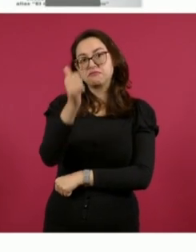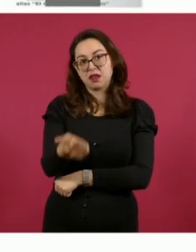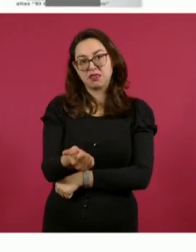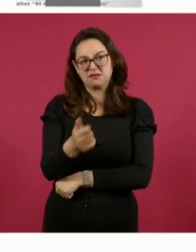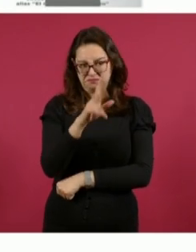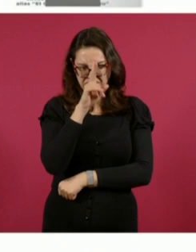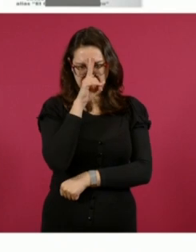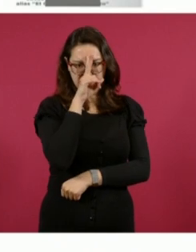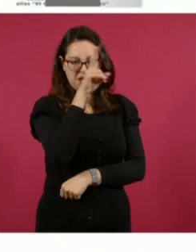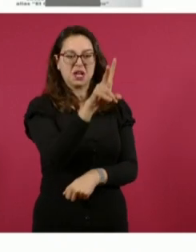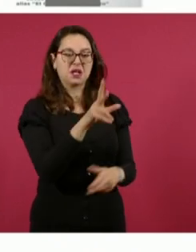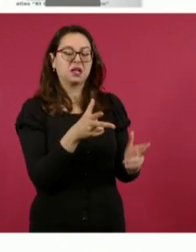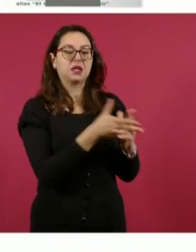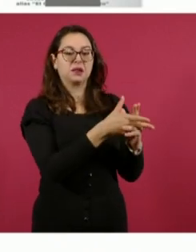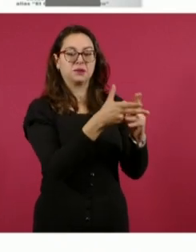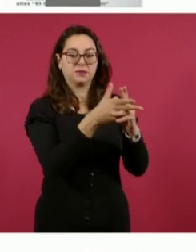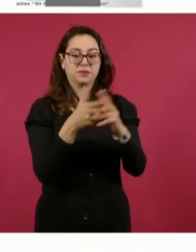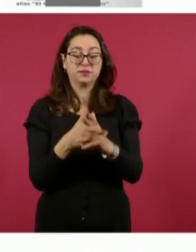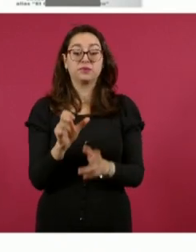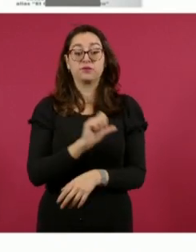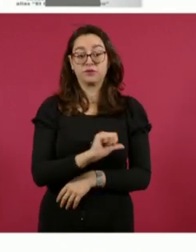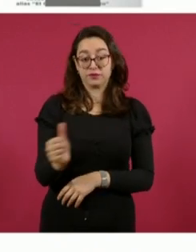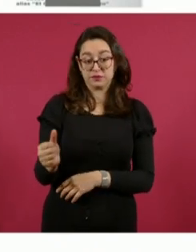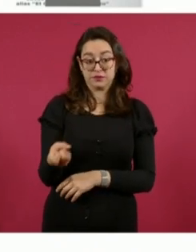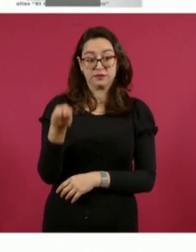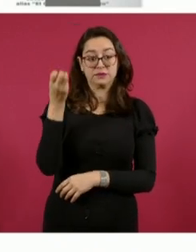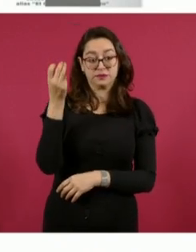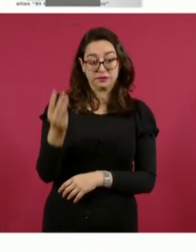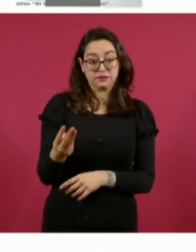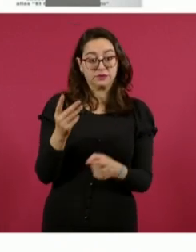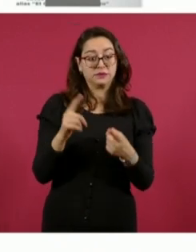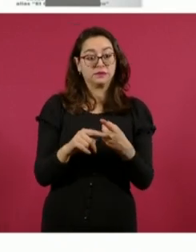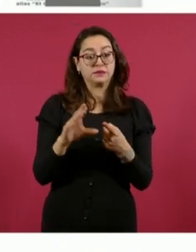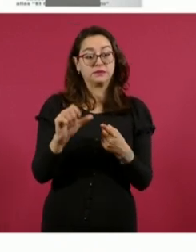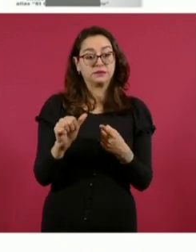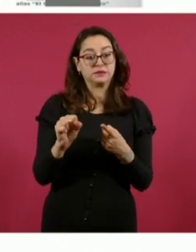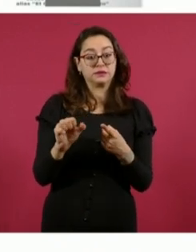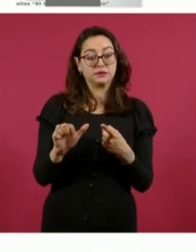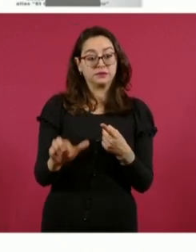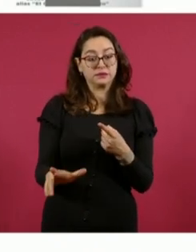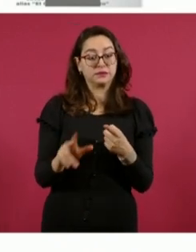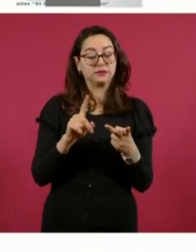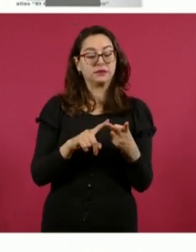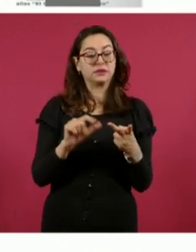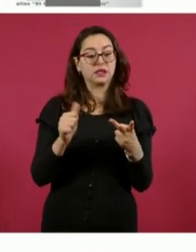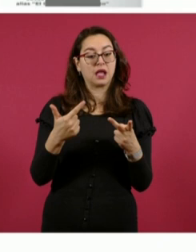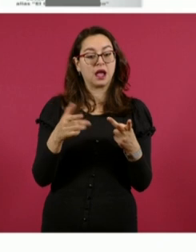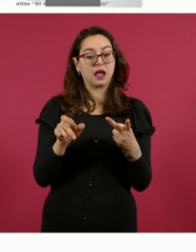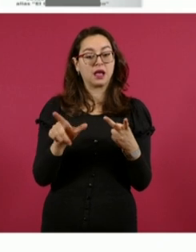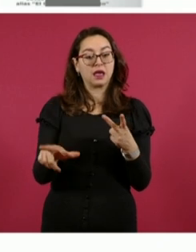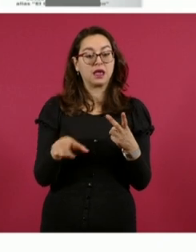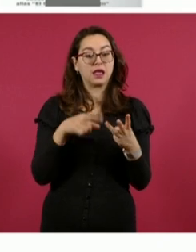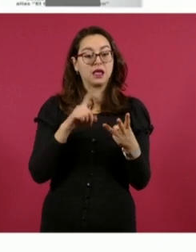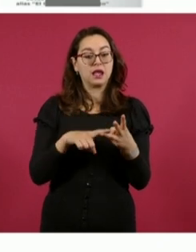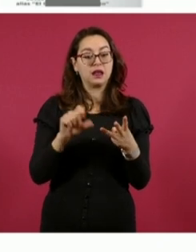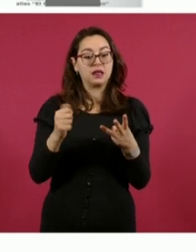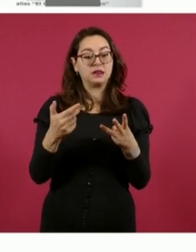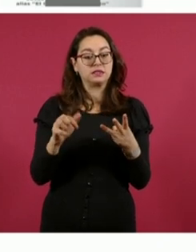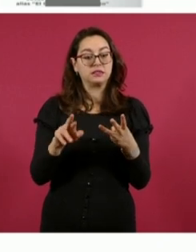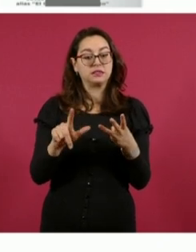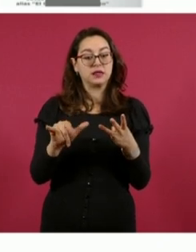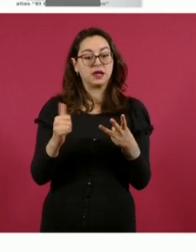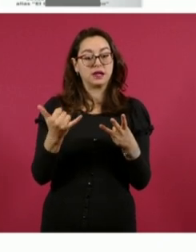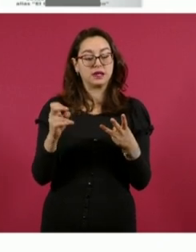Esos tres detenidos, César Alberto, Ángel Antonio y Sherlin, fueron detenidos por la Fiscalía del Estado de México con apoyo